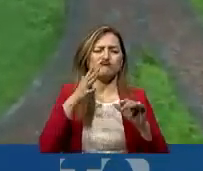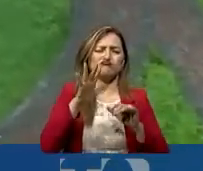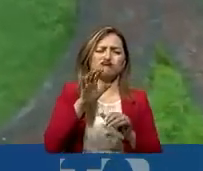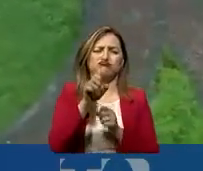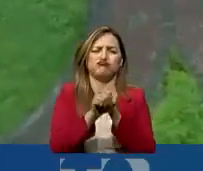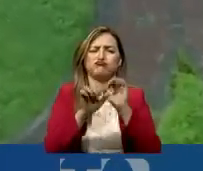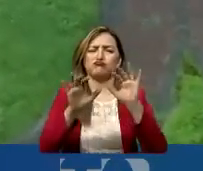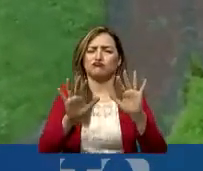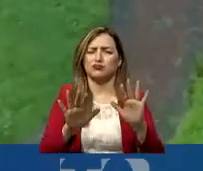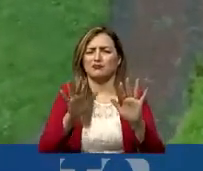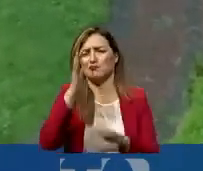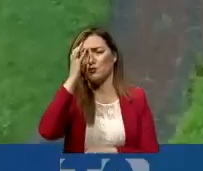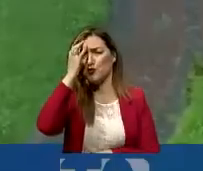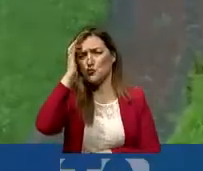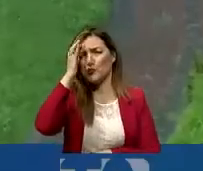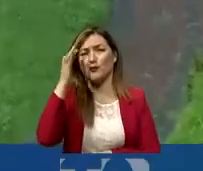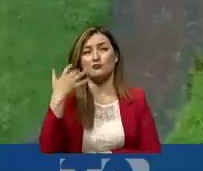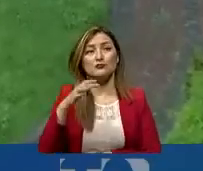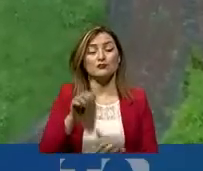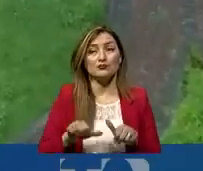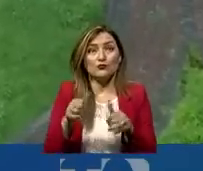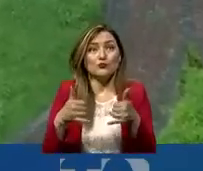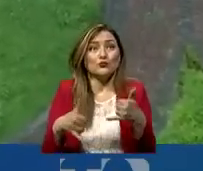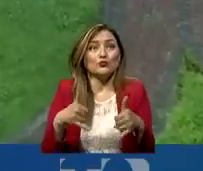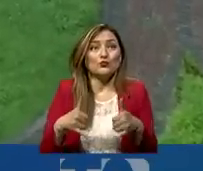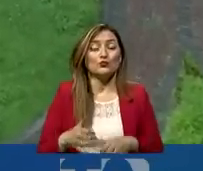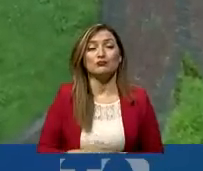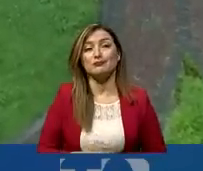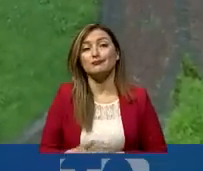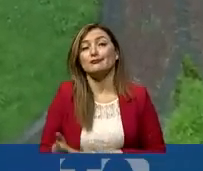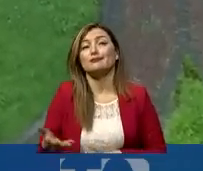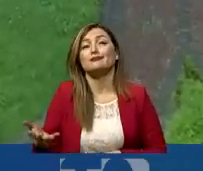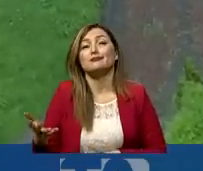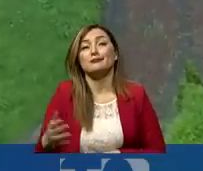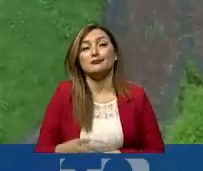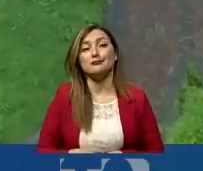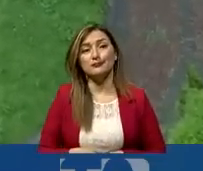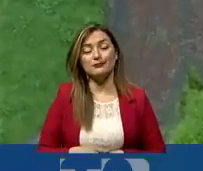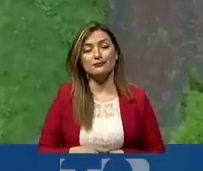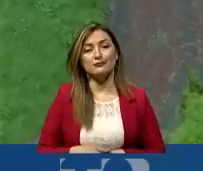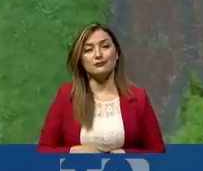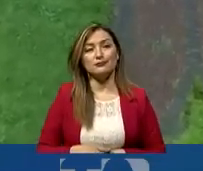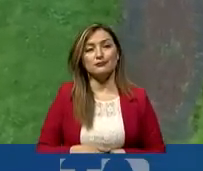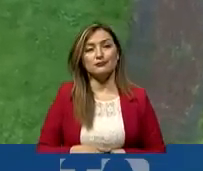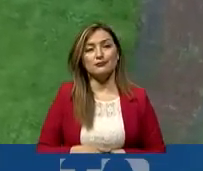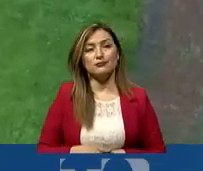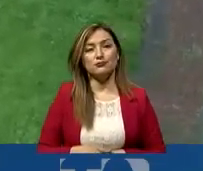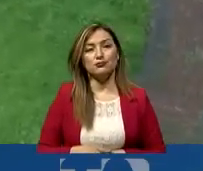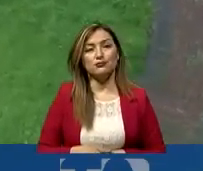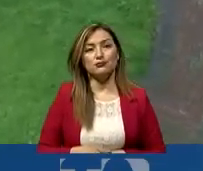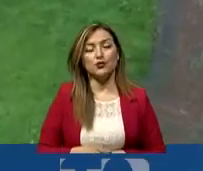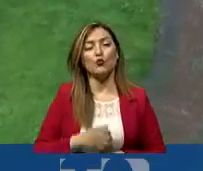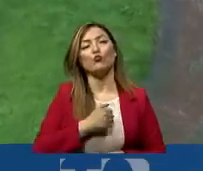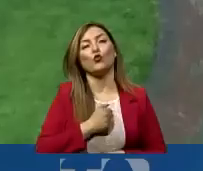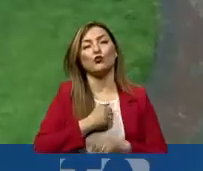Y es algo preocupante no solamente por el área del juego y de los juegos, sino que aquí habemos aproximadamente entre